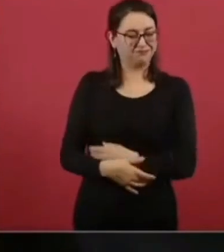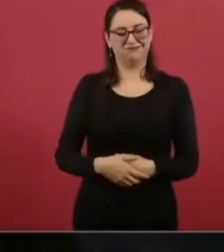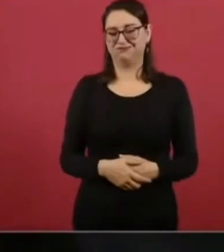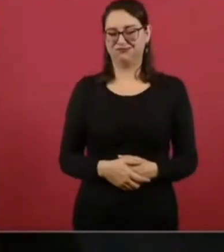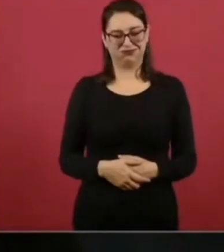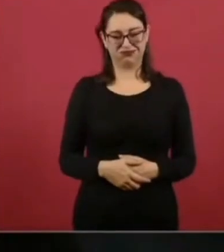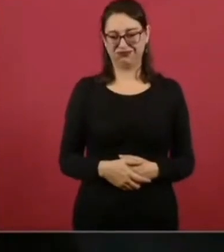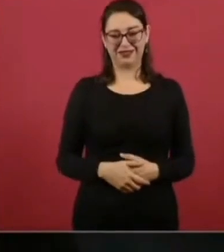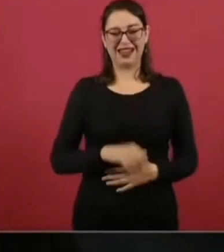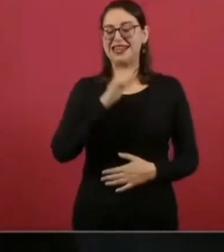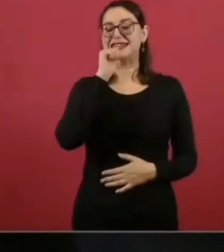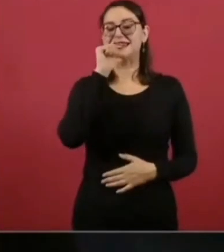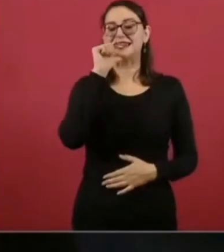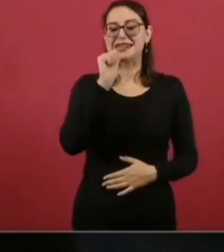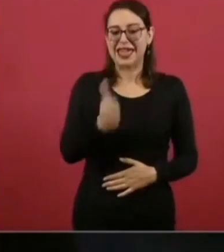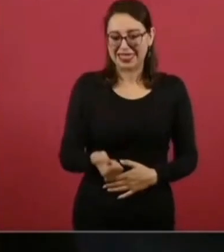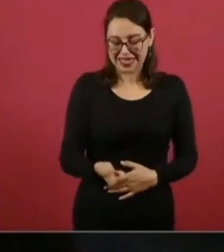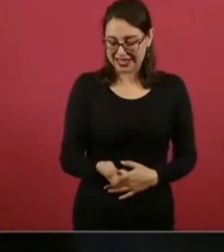no van a los pueblos,